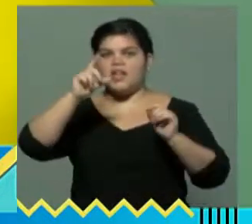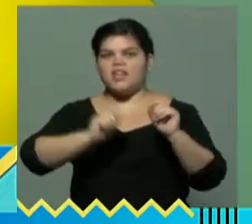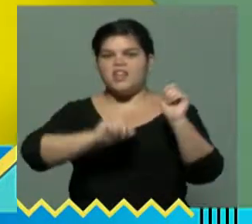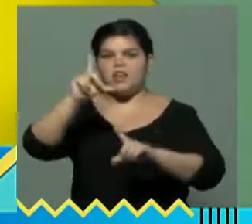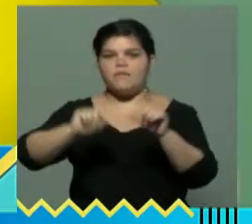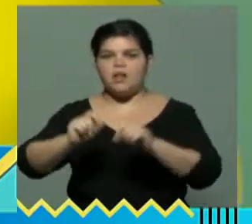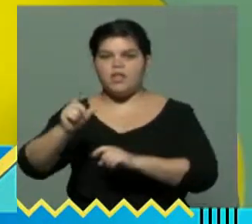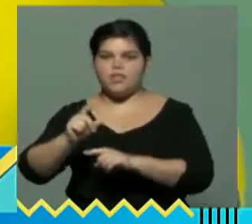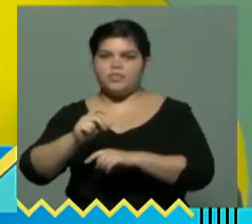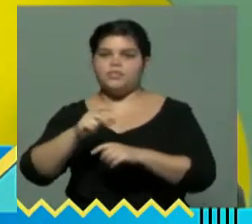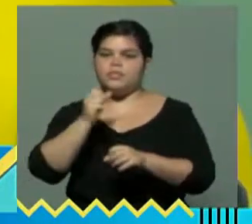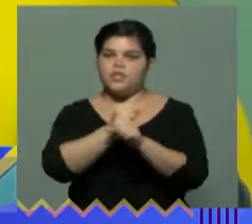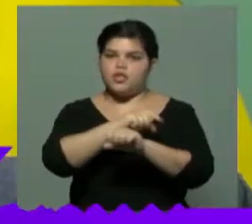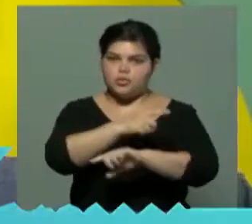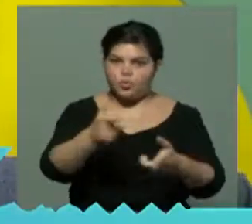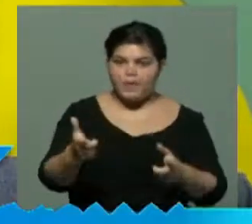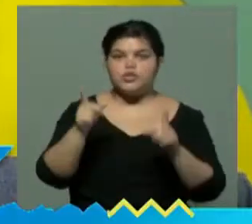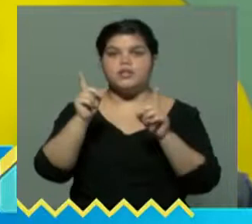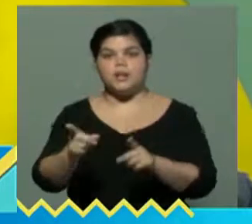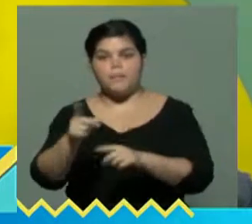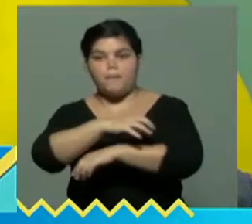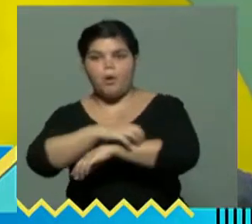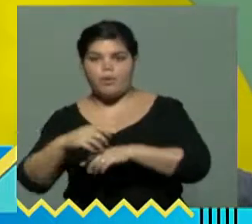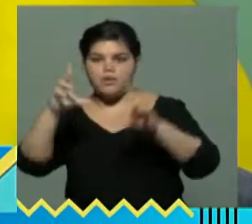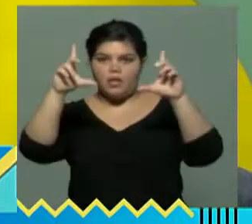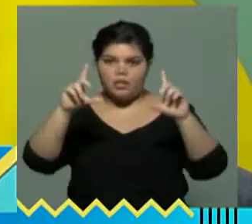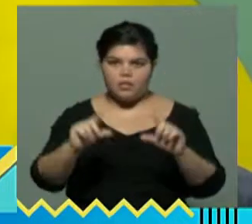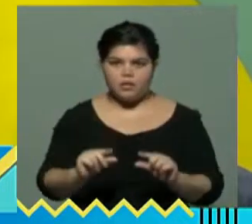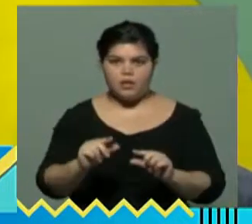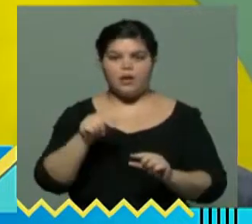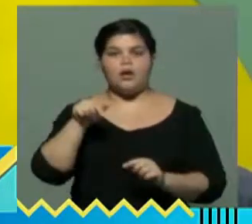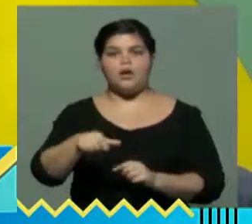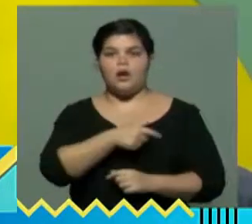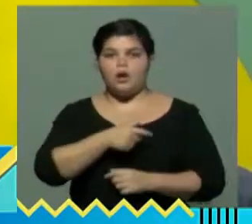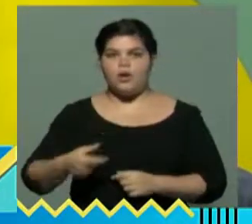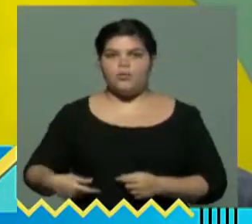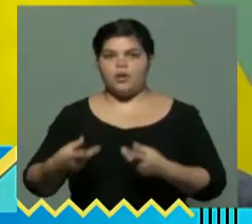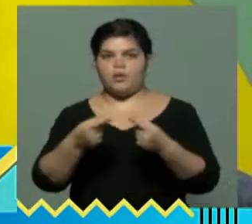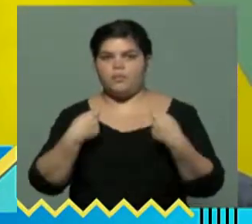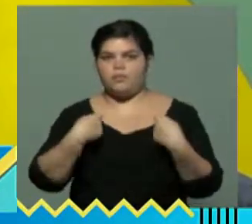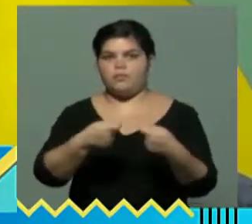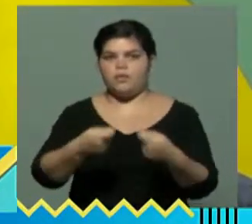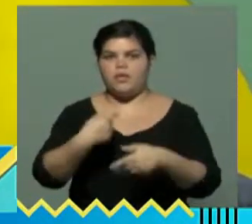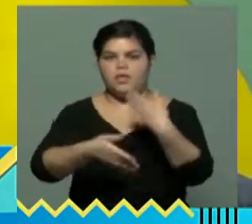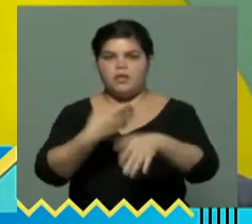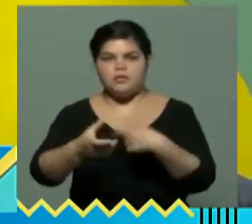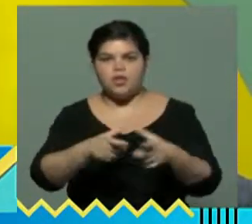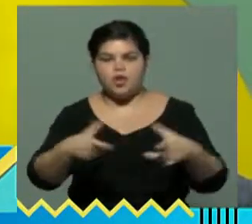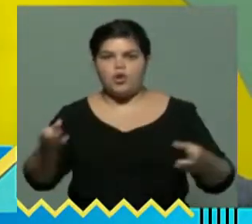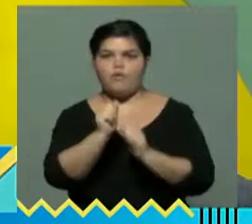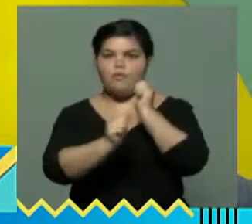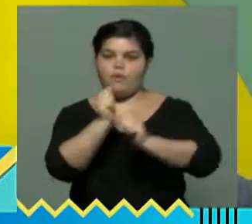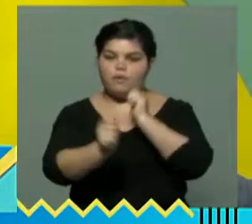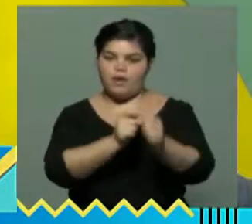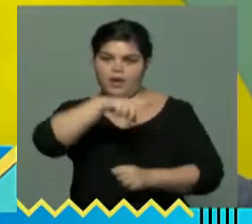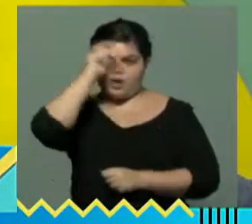pobreza. A lo que apostó a nivel económico el gobierno anterior fue a la dinamización y crecimiento y desarrollo del mercado interno y de la industria